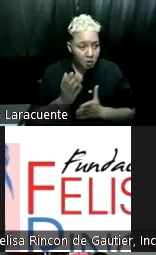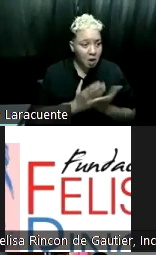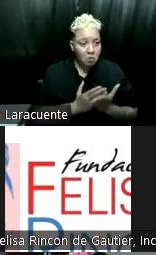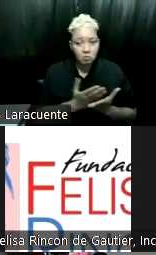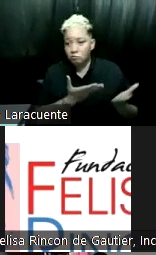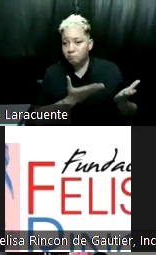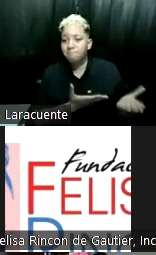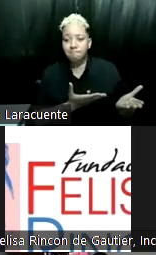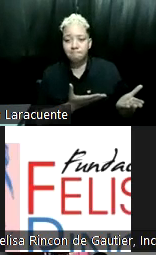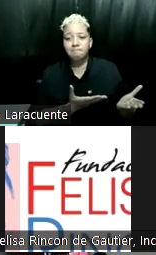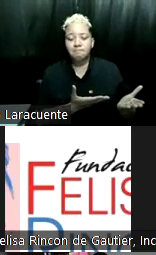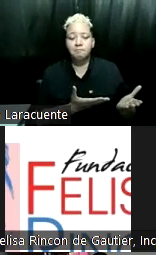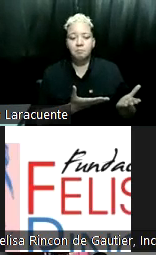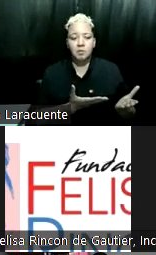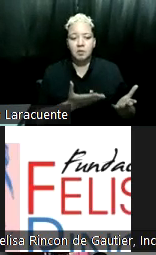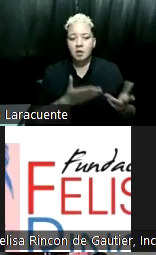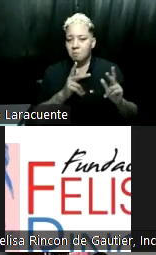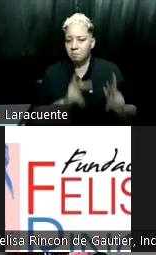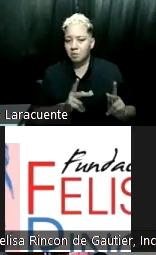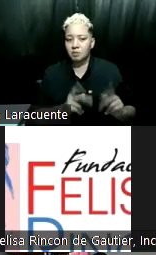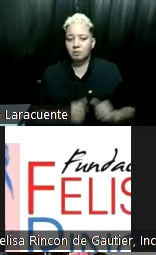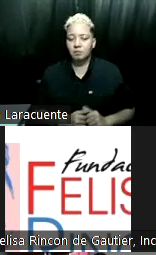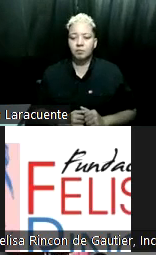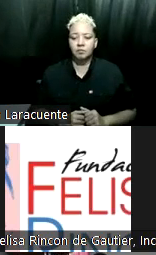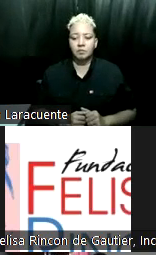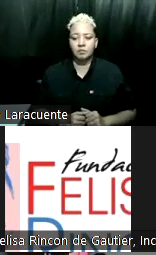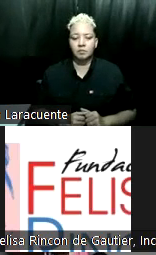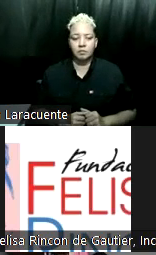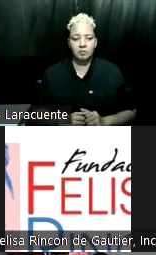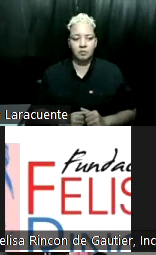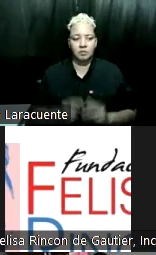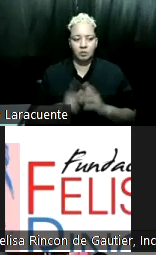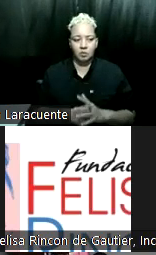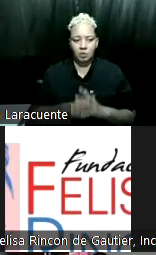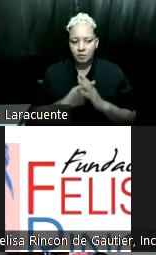algunos de estas figuras, y voy a empezar a modo